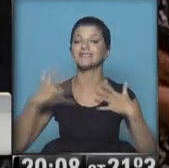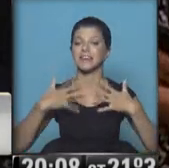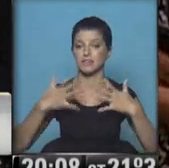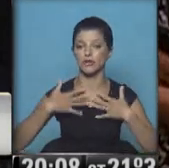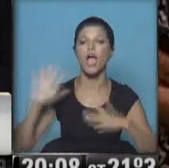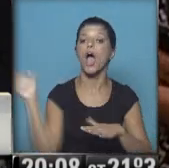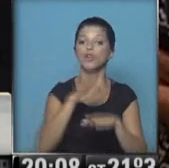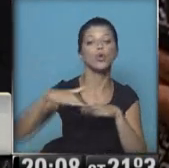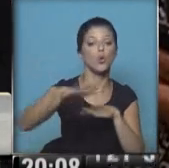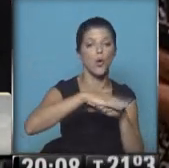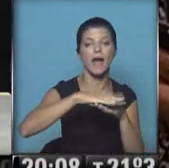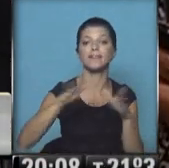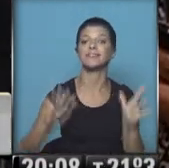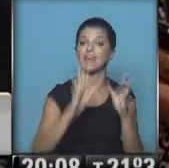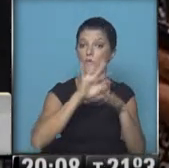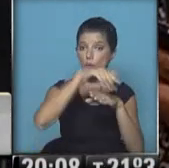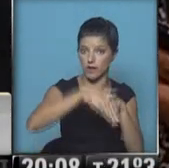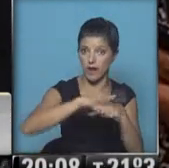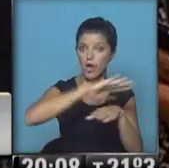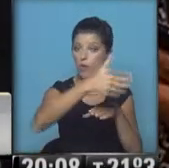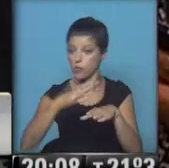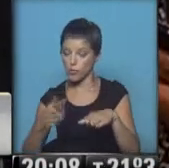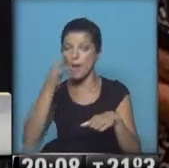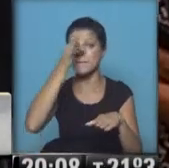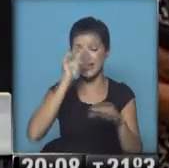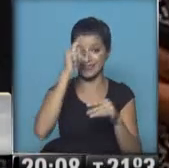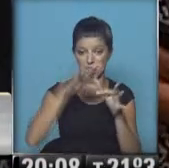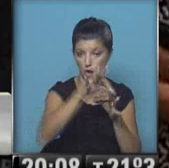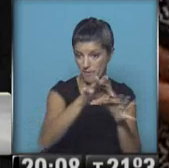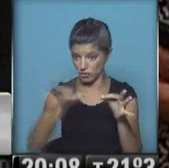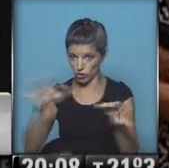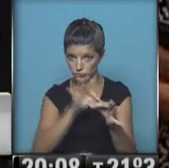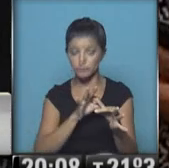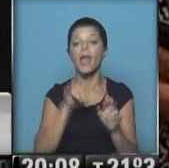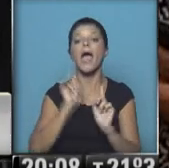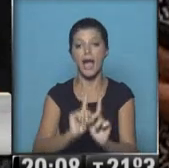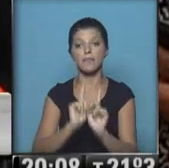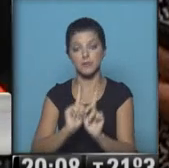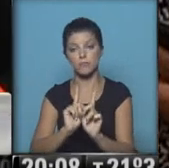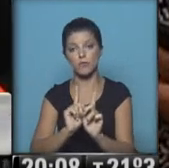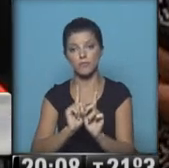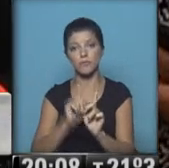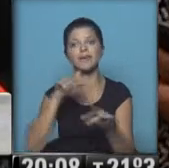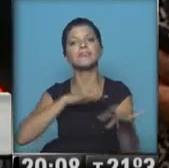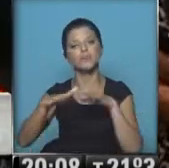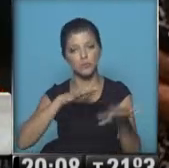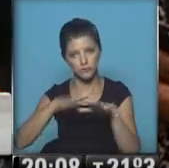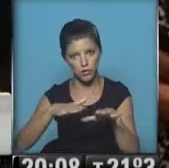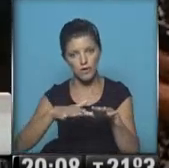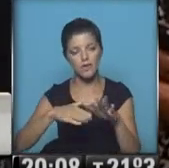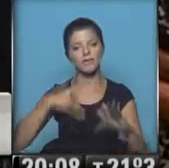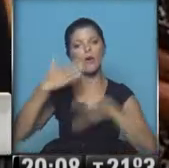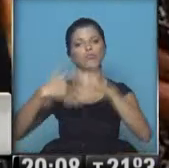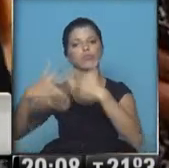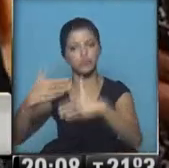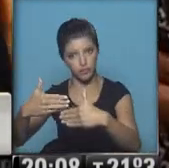localidades alrededor de los 20 kilómetros de evacuación y donde están recibiendo. Esta es una situación que va a ir desarrollándose